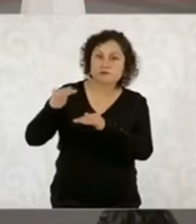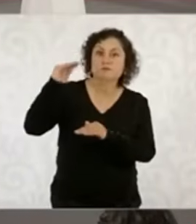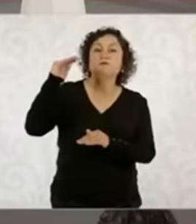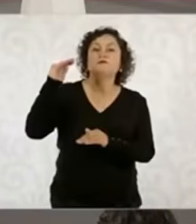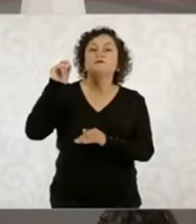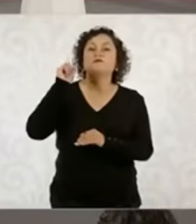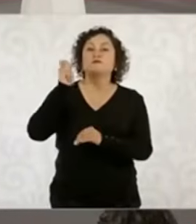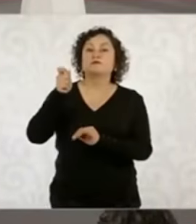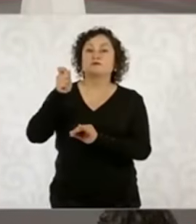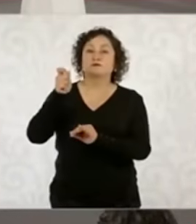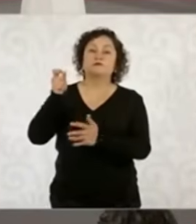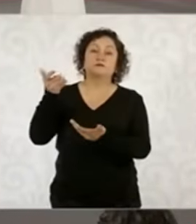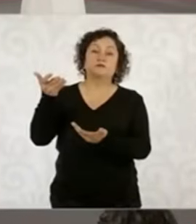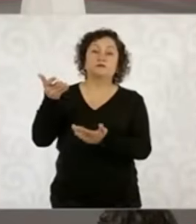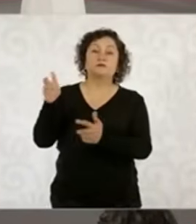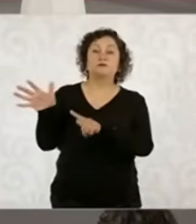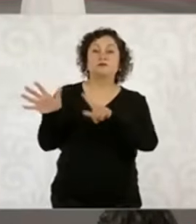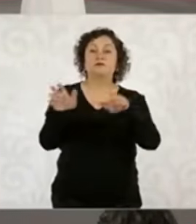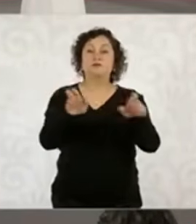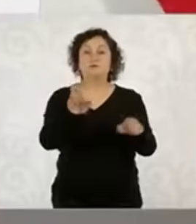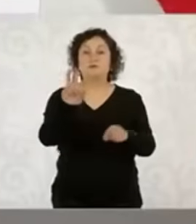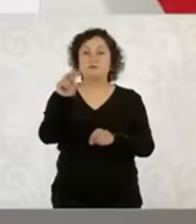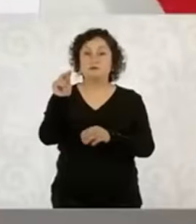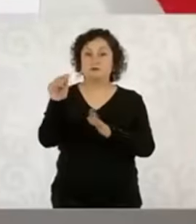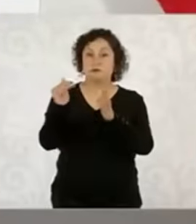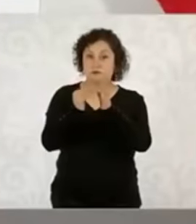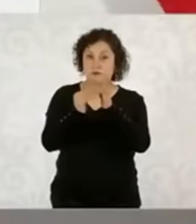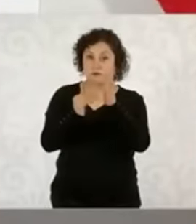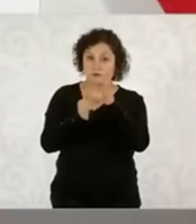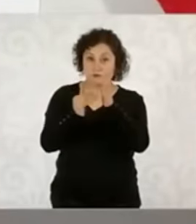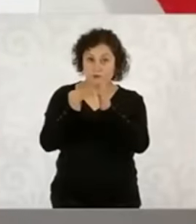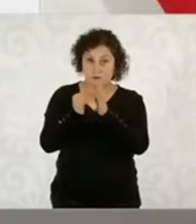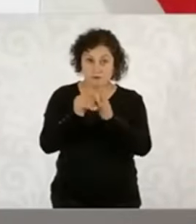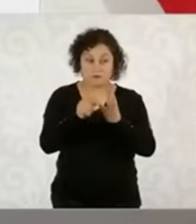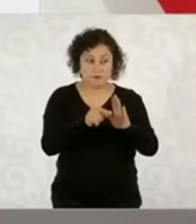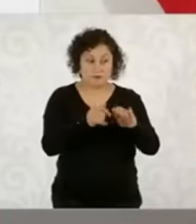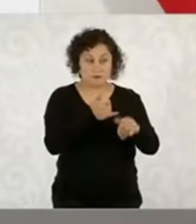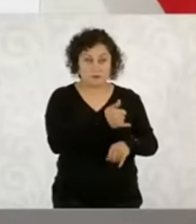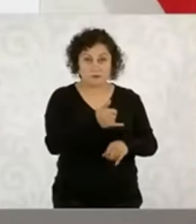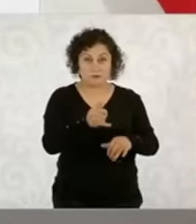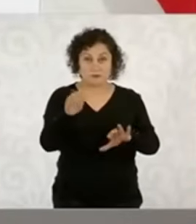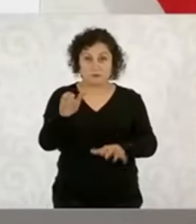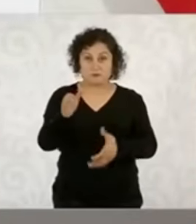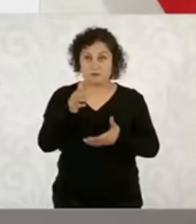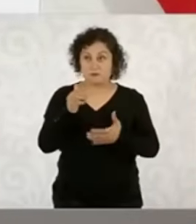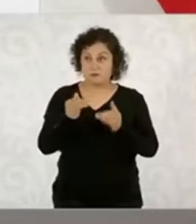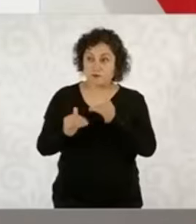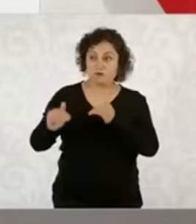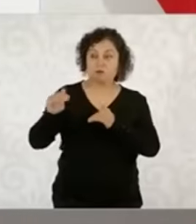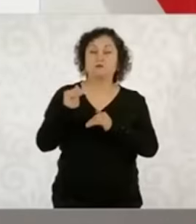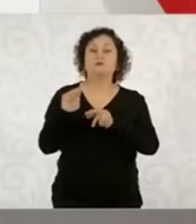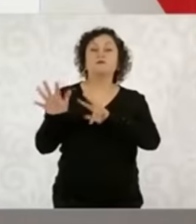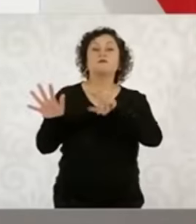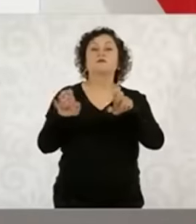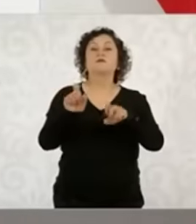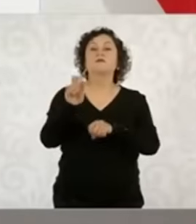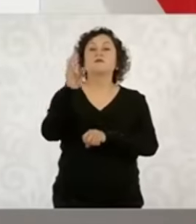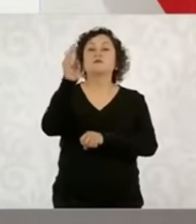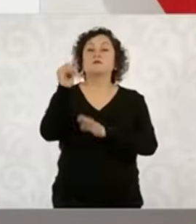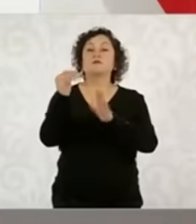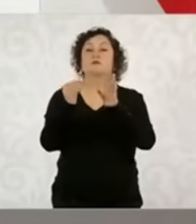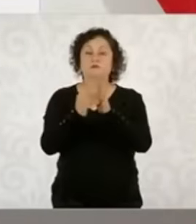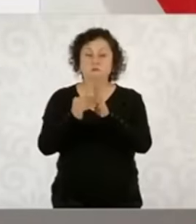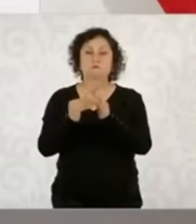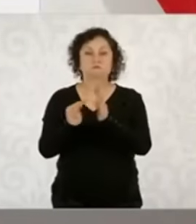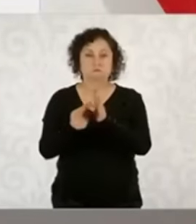recibimos 780,000 millones en el Fondo de Vivienda, hoy tenemos 829,000. Ha seguido creciendo. La que